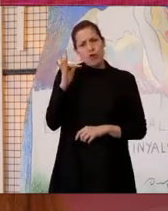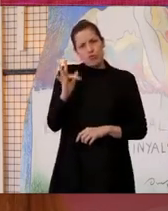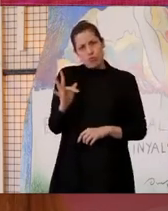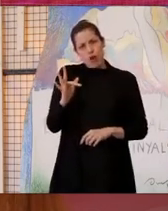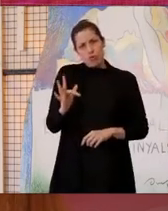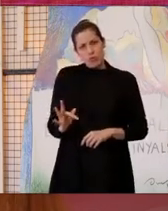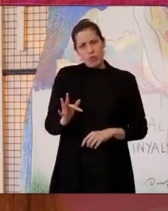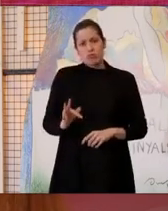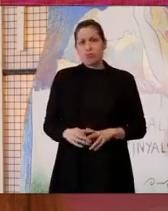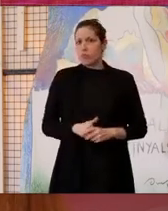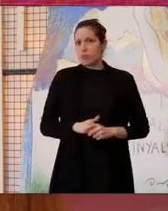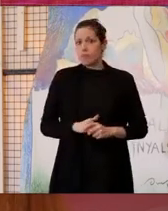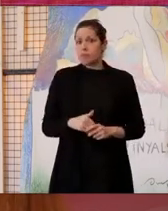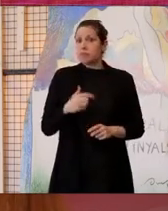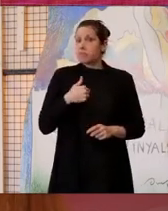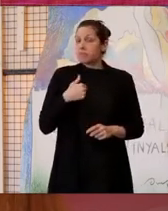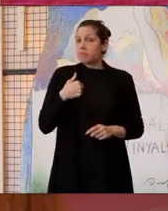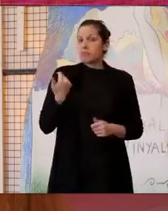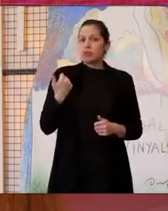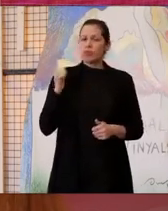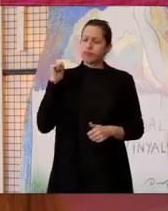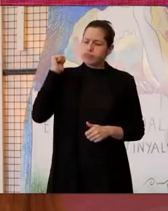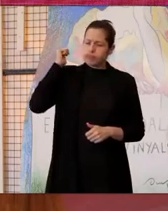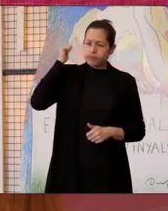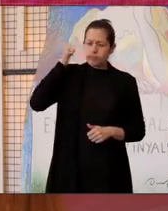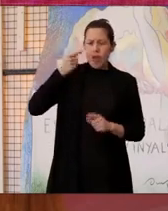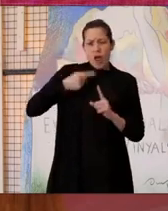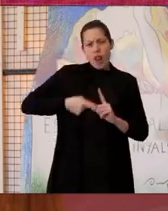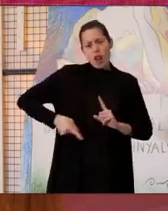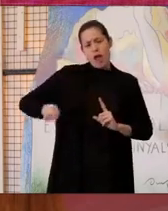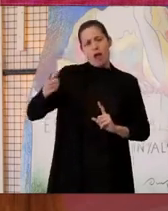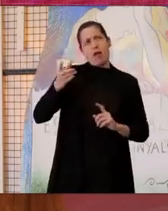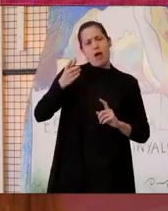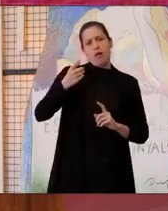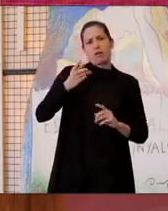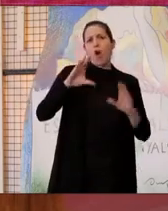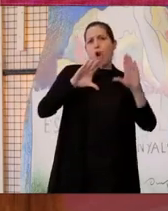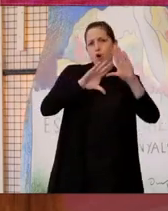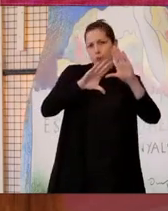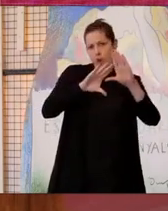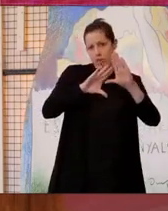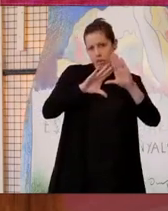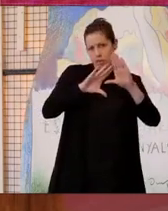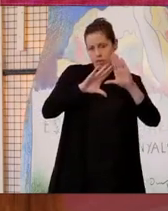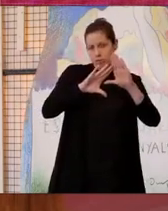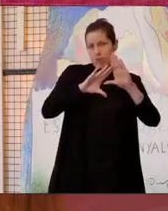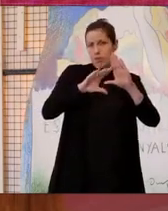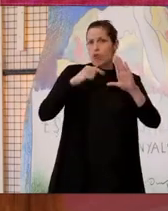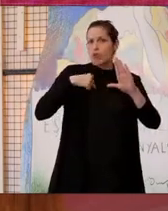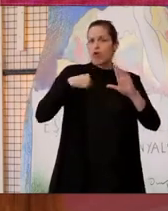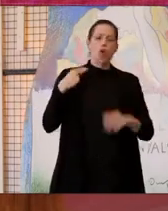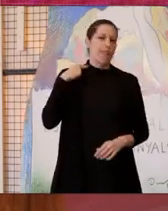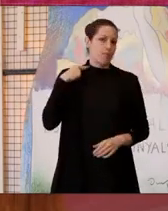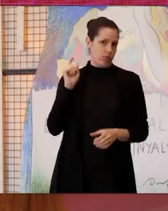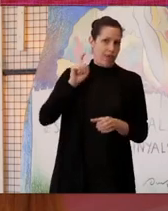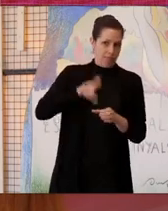larga y he estado unos años en la comunidad de Madrid como diputada al volver a la universidad no